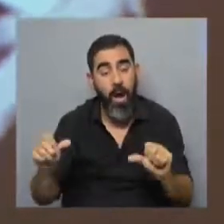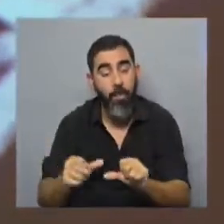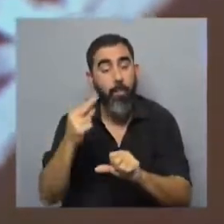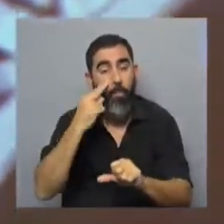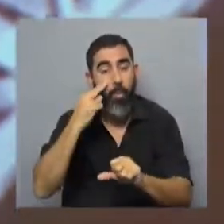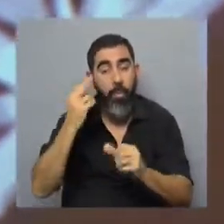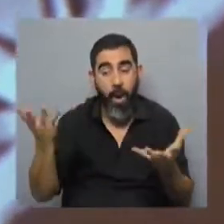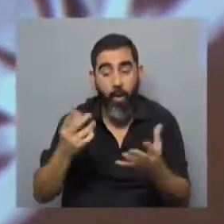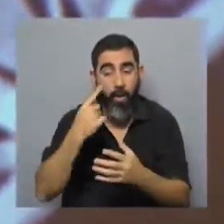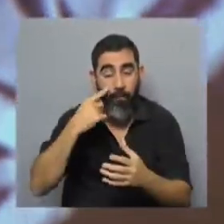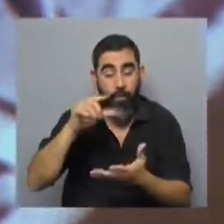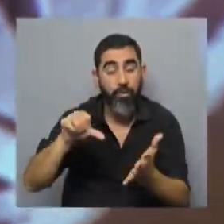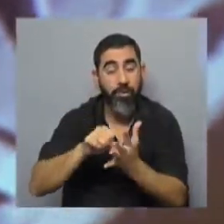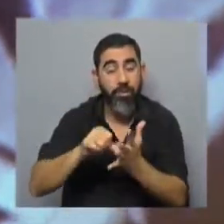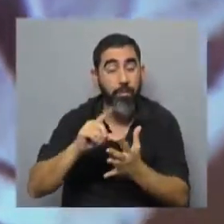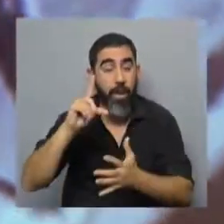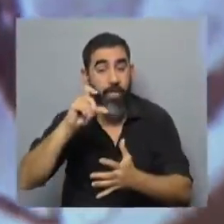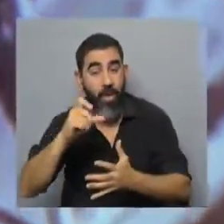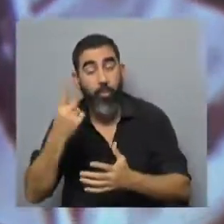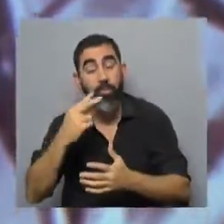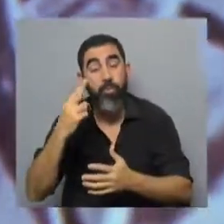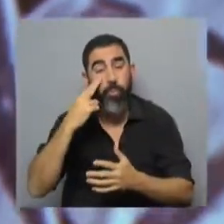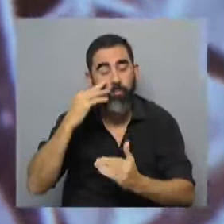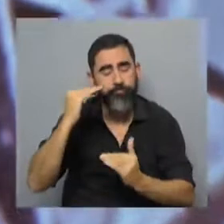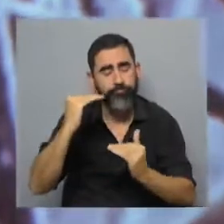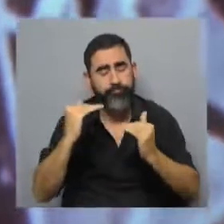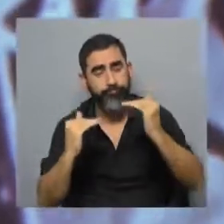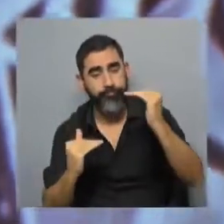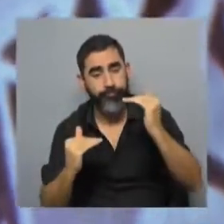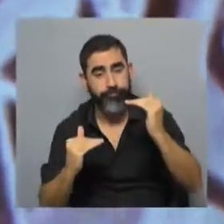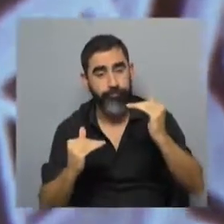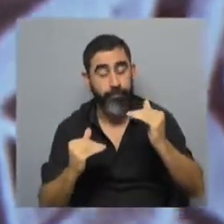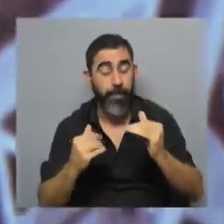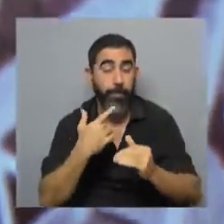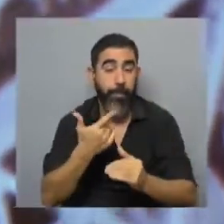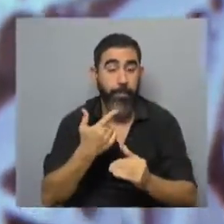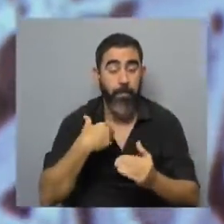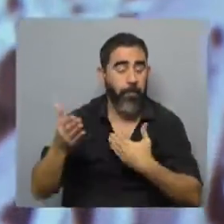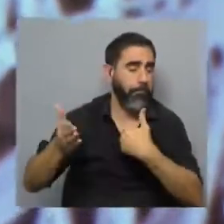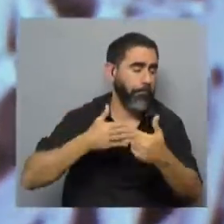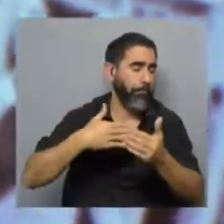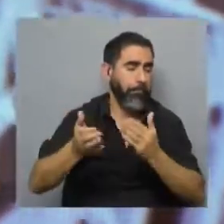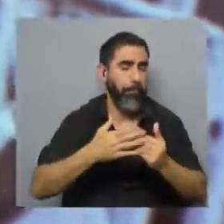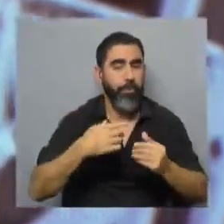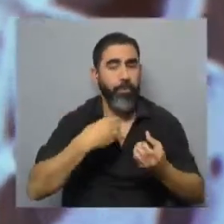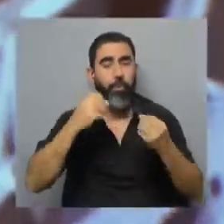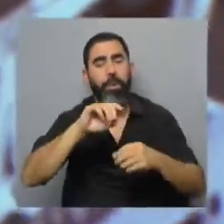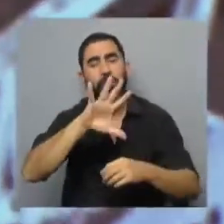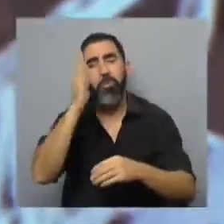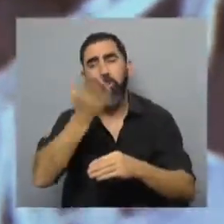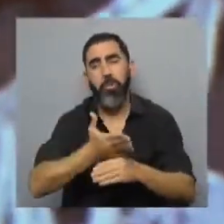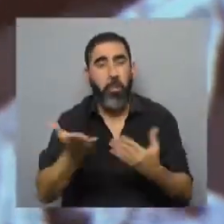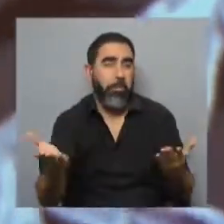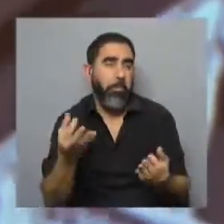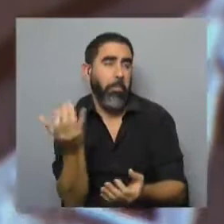la magnitud que estamos viendo en los sistemas acuáticos. Entonces hay un problema, una discrepancia de escalas, que para los que a uno no le importa, y si yo pierdo el 5% no me